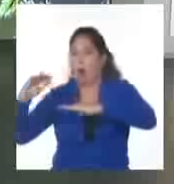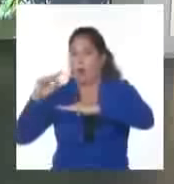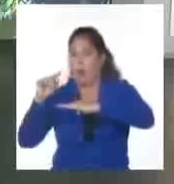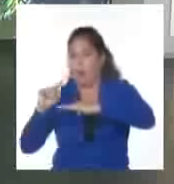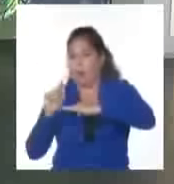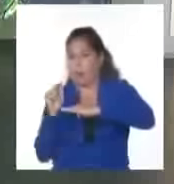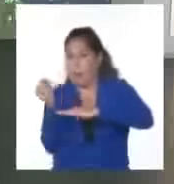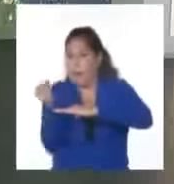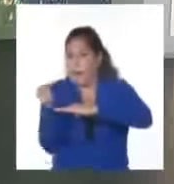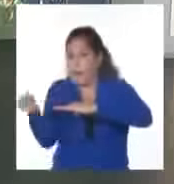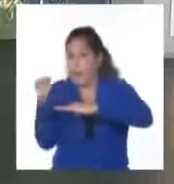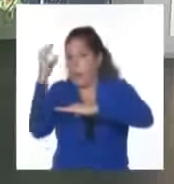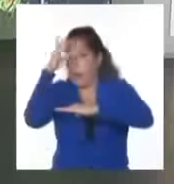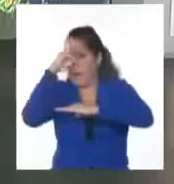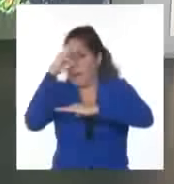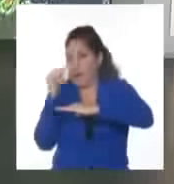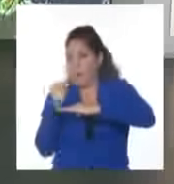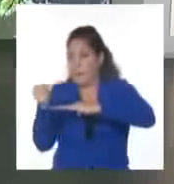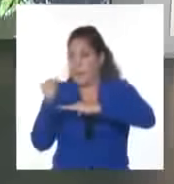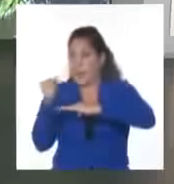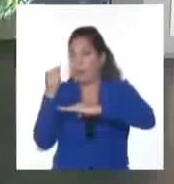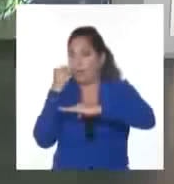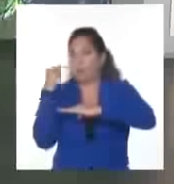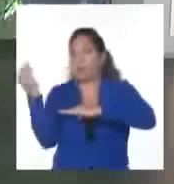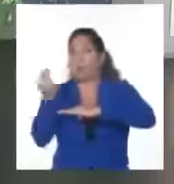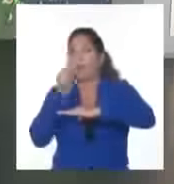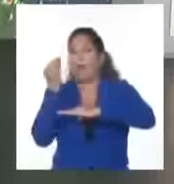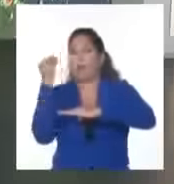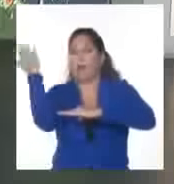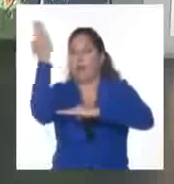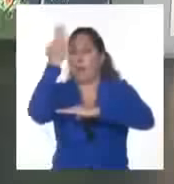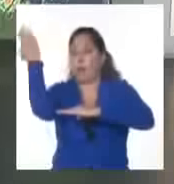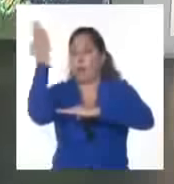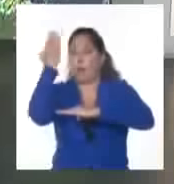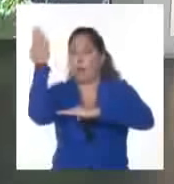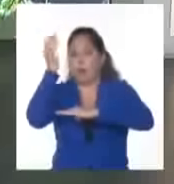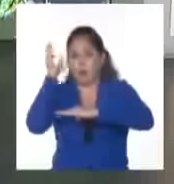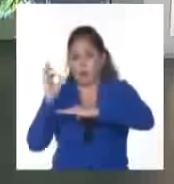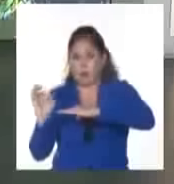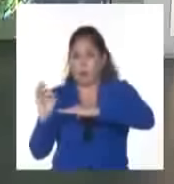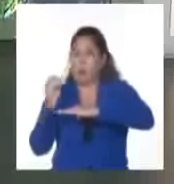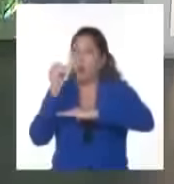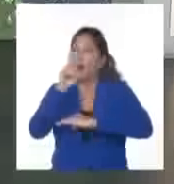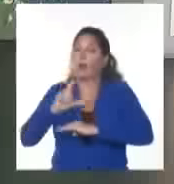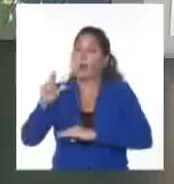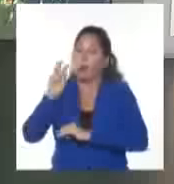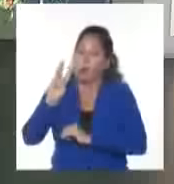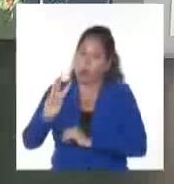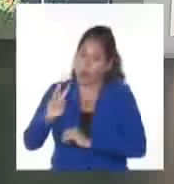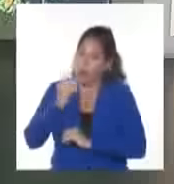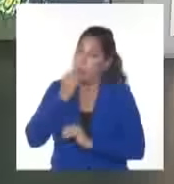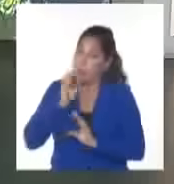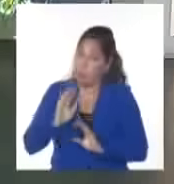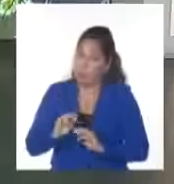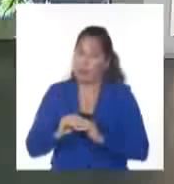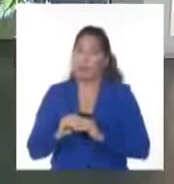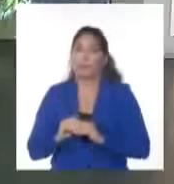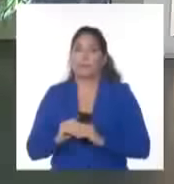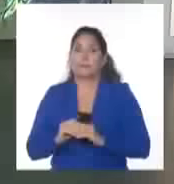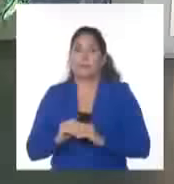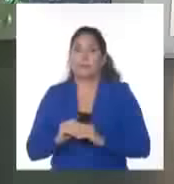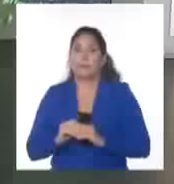a la península de Yucatán, puede ser huracán en el Golfo de México, huracán categoría 3 cuando llegue al norte de la